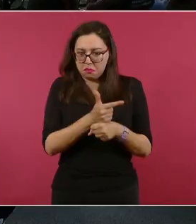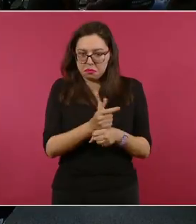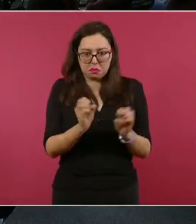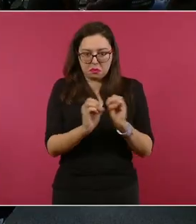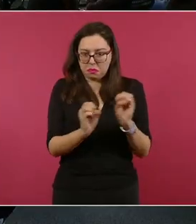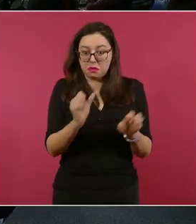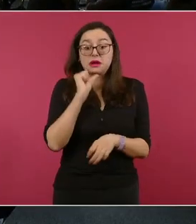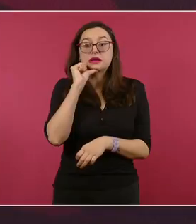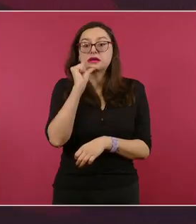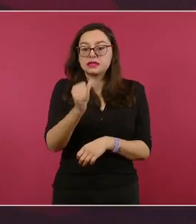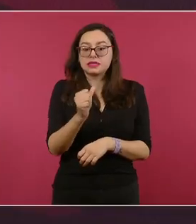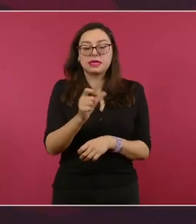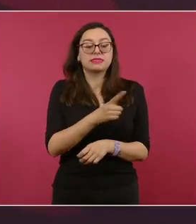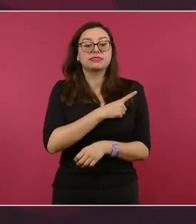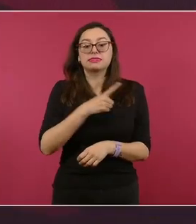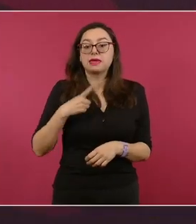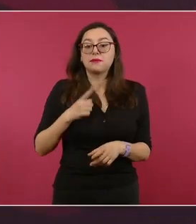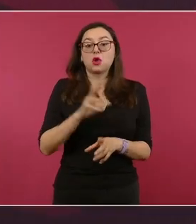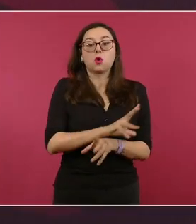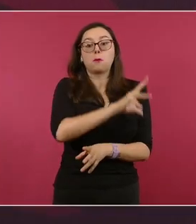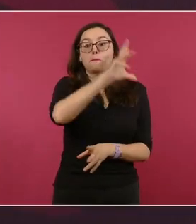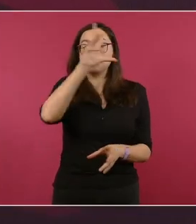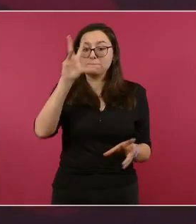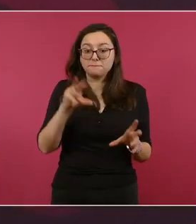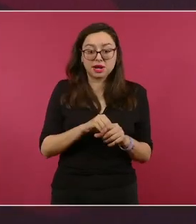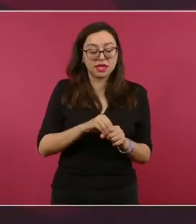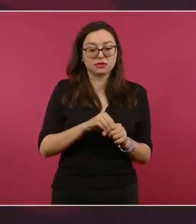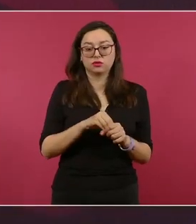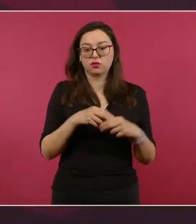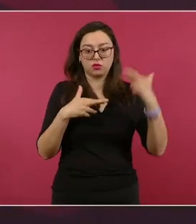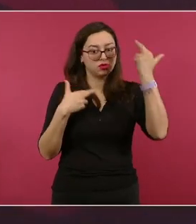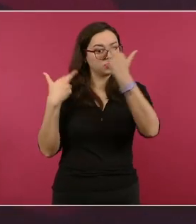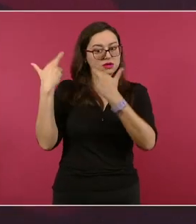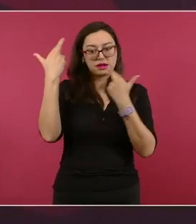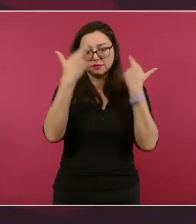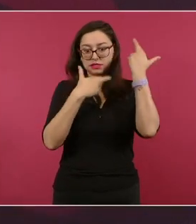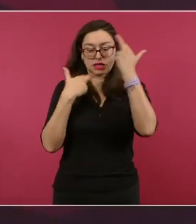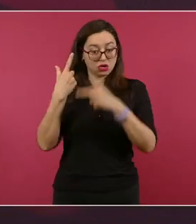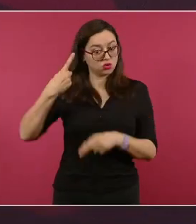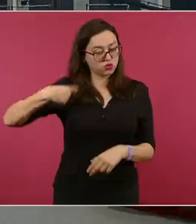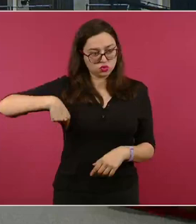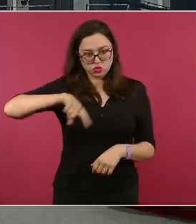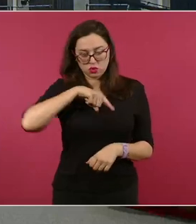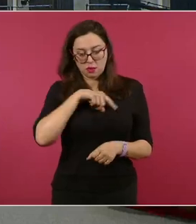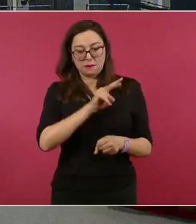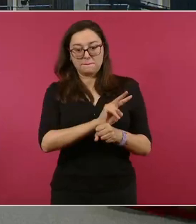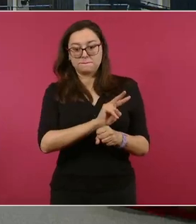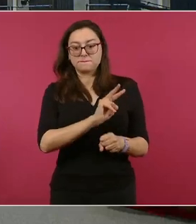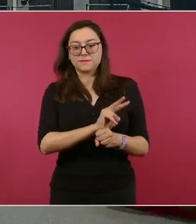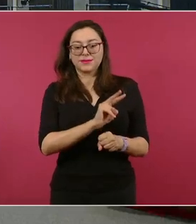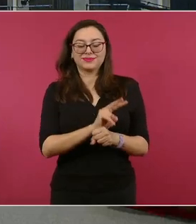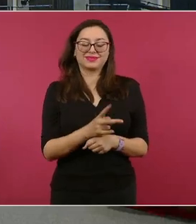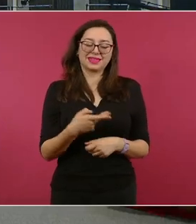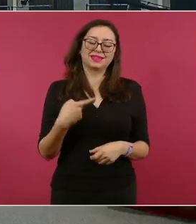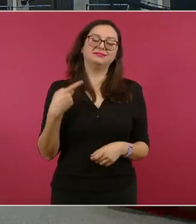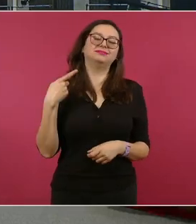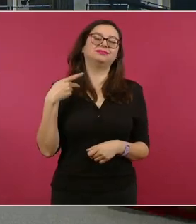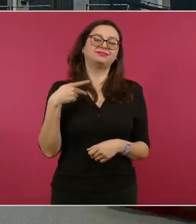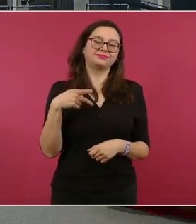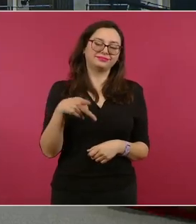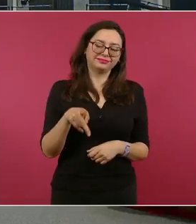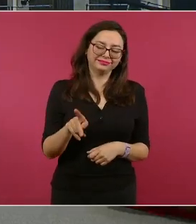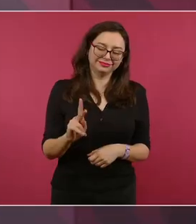estudios, todos. Estamos pendientes completamente. Pero como también ya